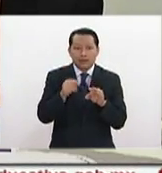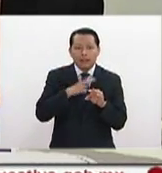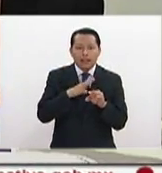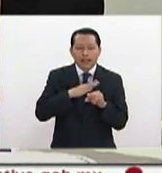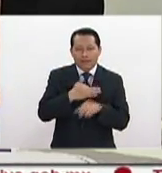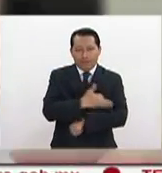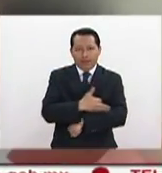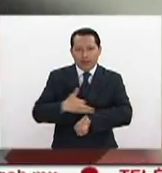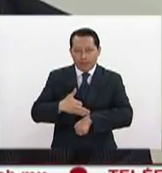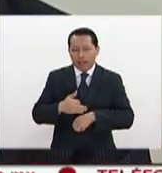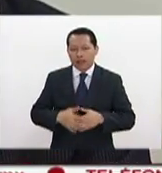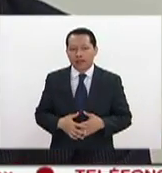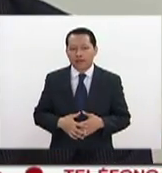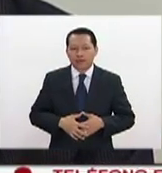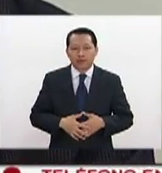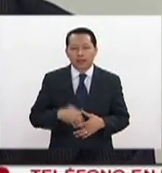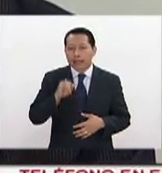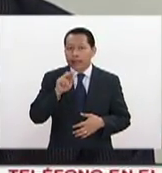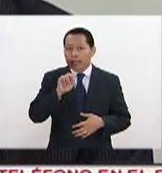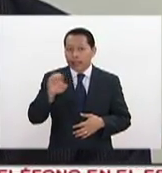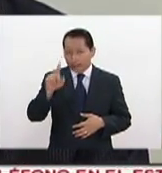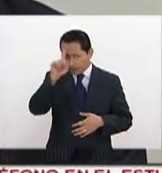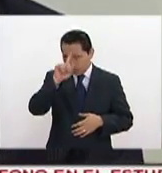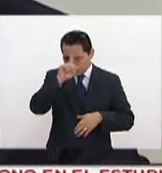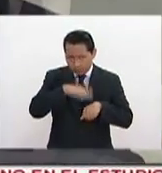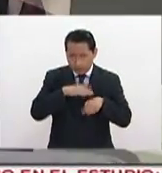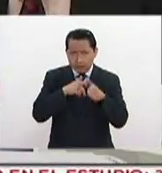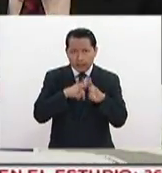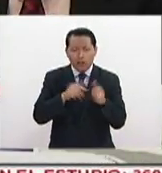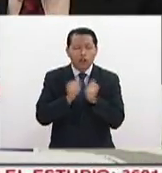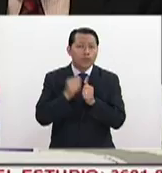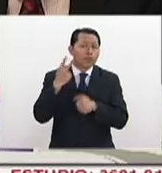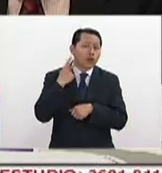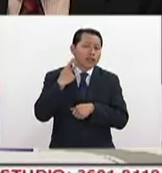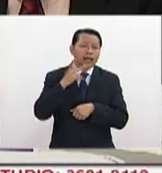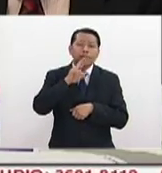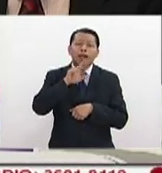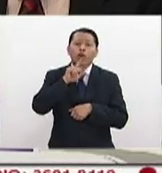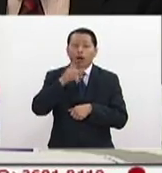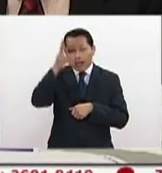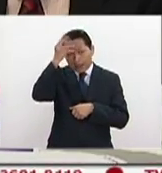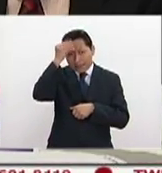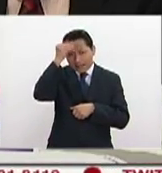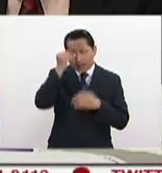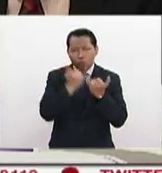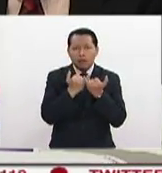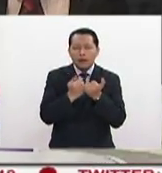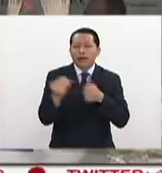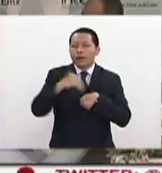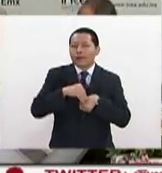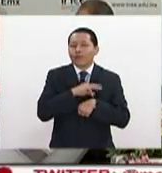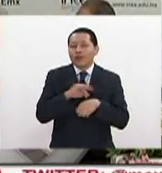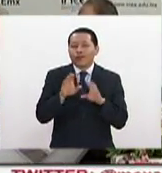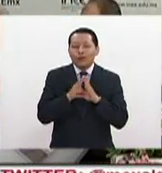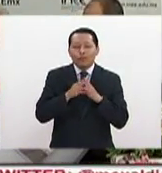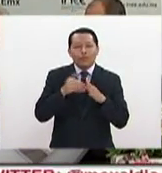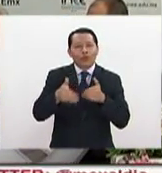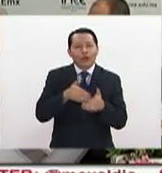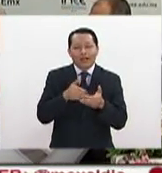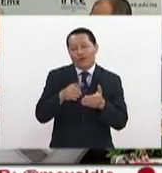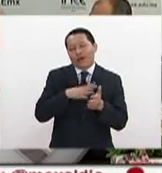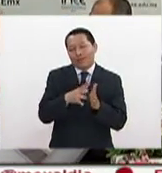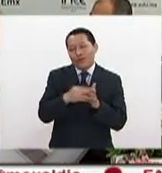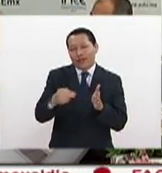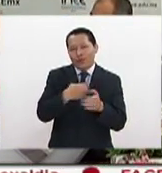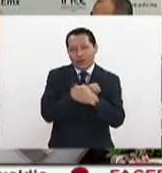las familias. El INEE recomendó continuar con las políticas de mejora del aprendizaje y la implementación del modelo